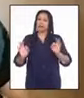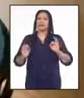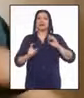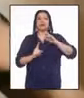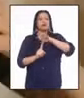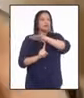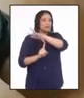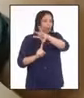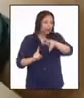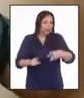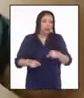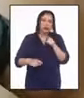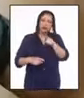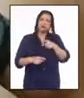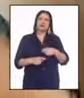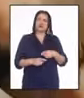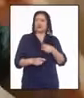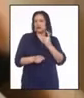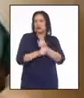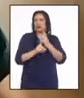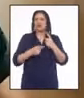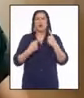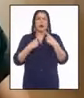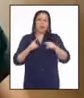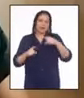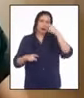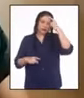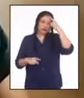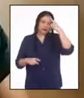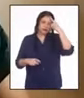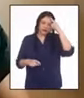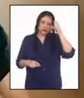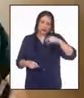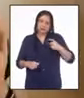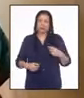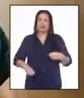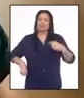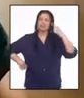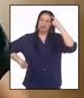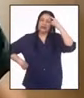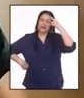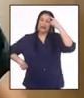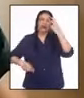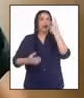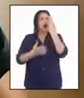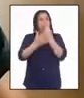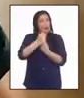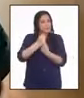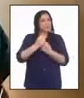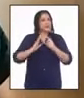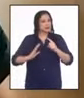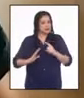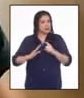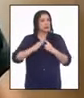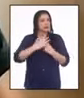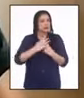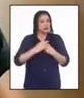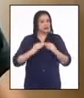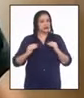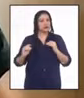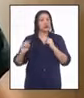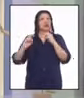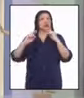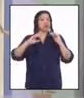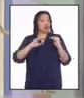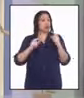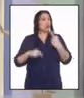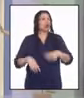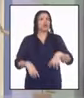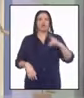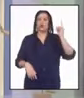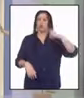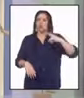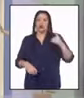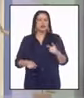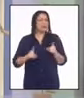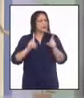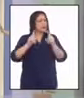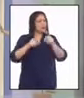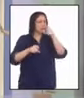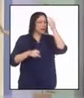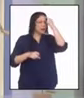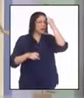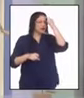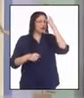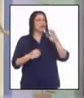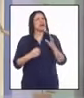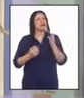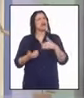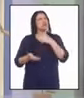cierta, pero me parece que deberíamos considerar ambas situaciones igual de urgentes. ¿Creen que el problema ambiental